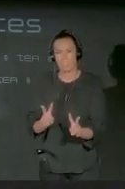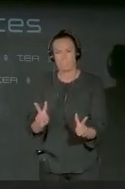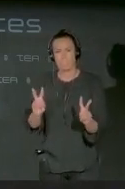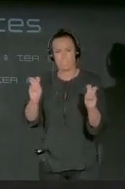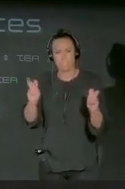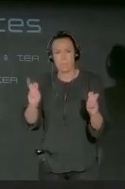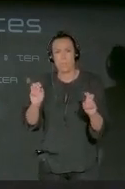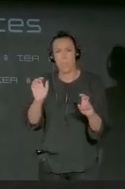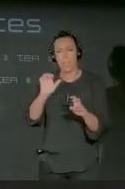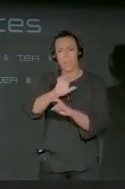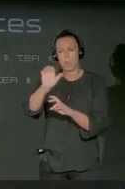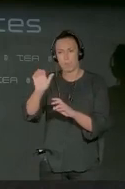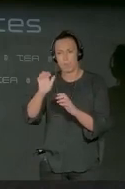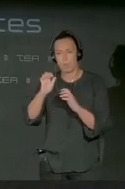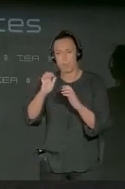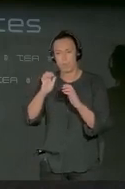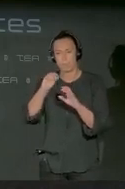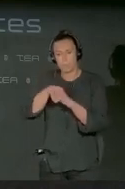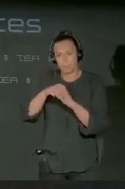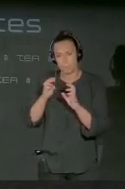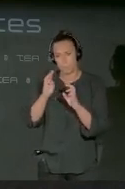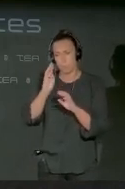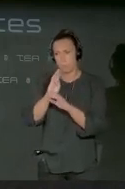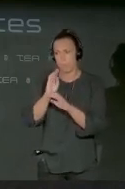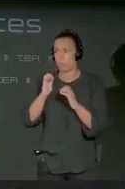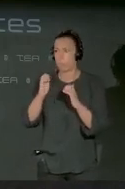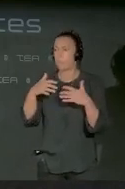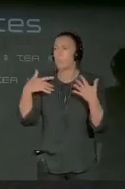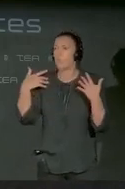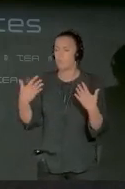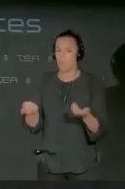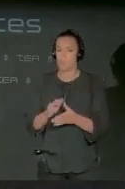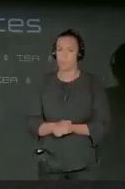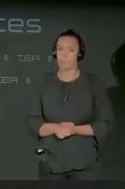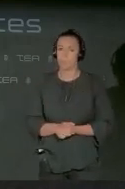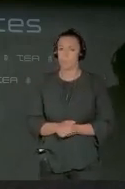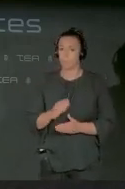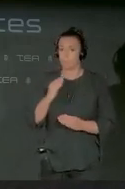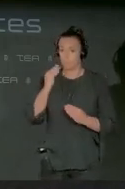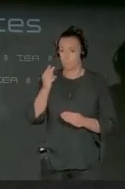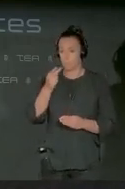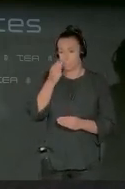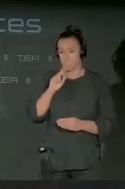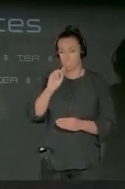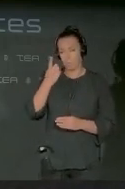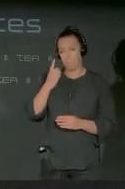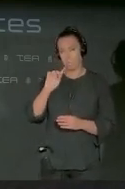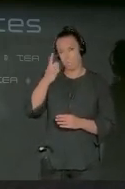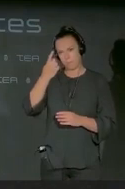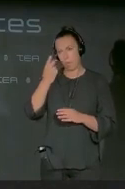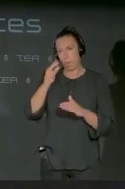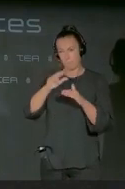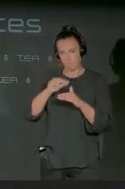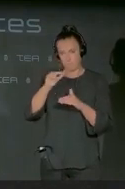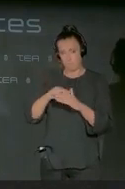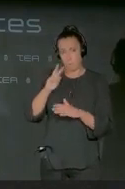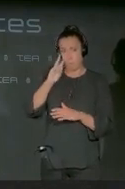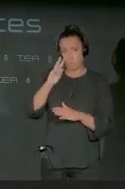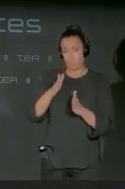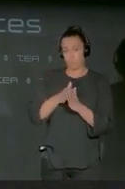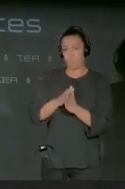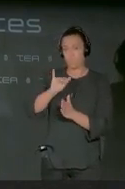Europeo. Creo que lo más interesante puede ser empezar precisamente con ese vídeo, ver qué mensajes tiene Iván que compartir